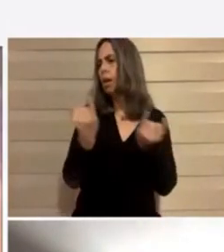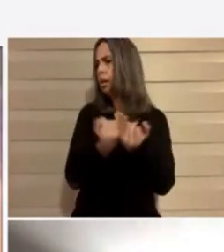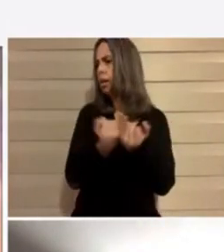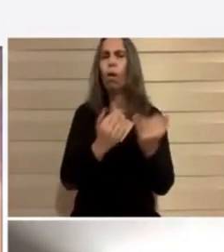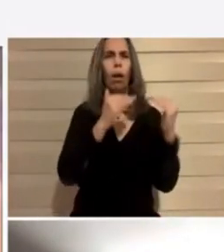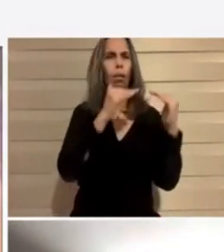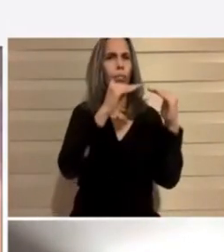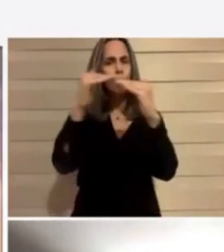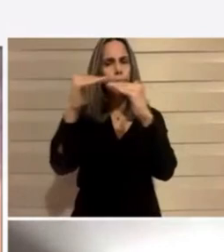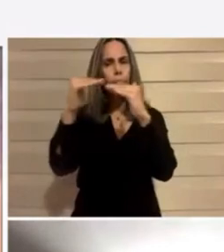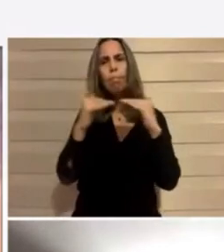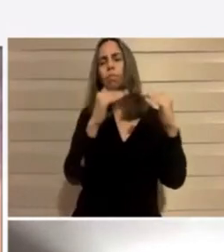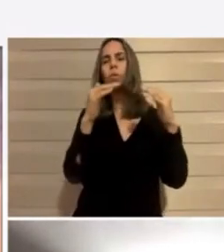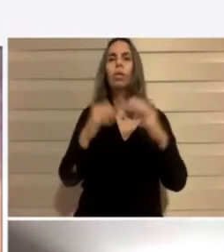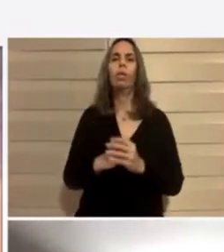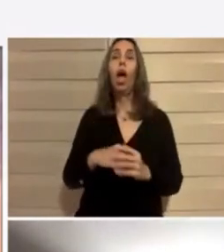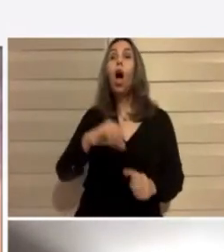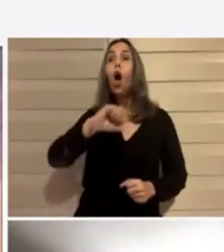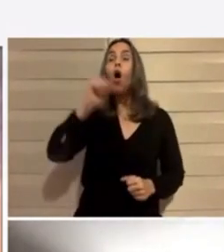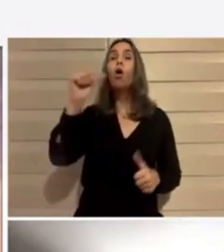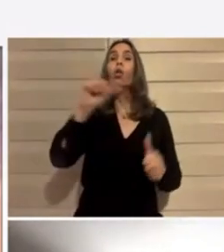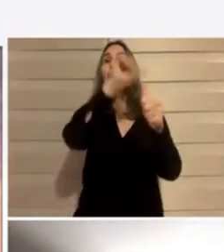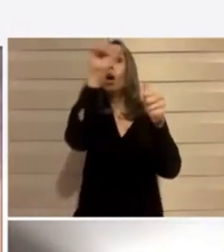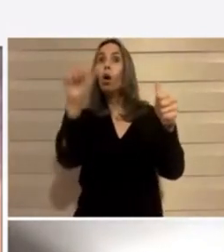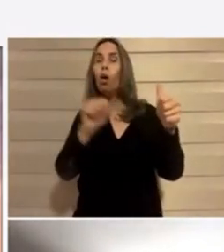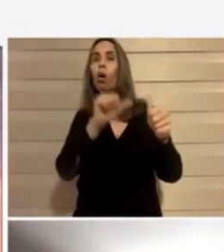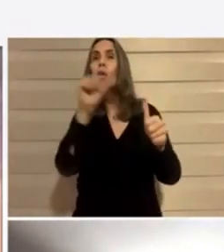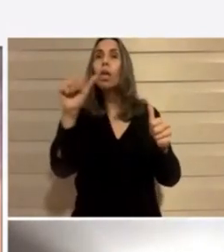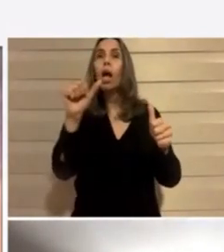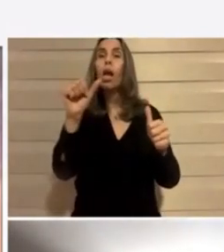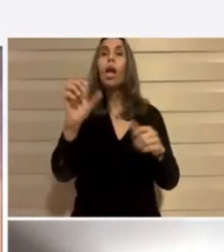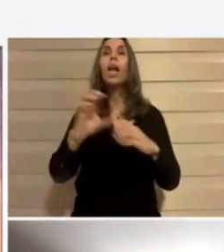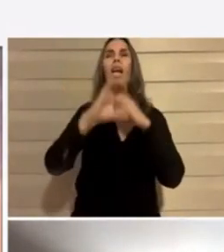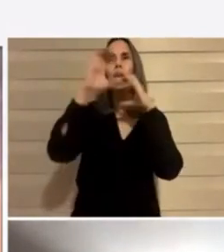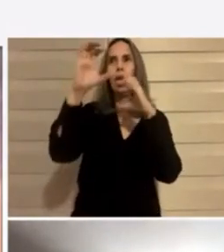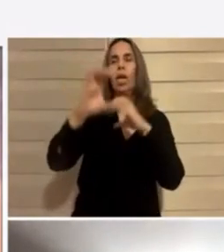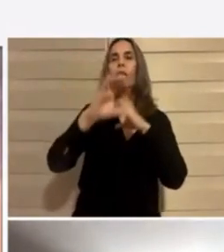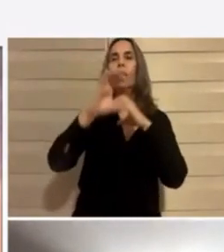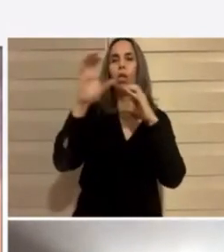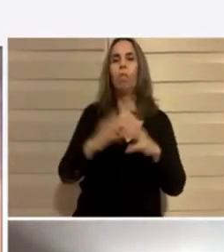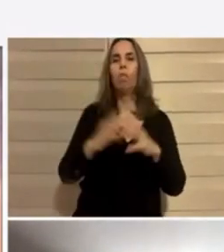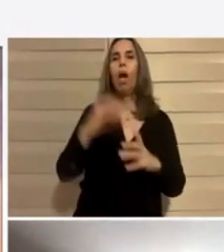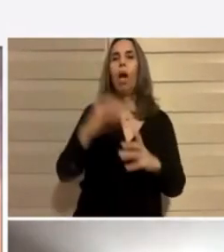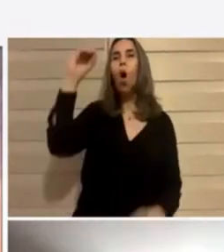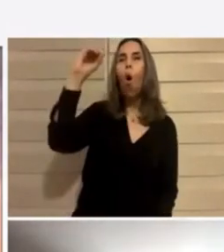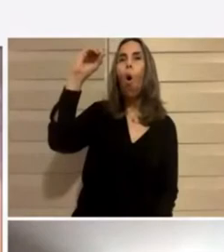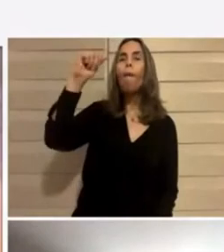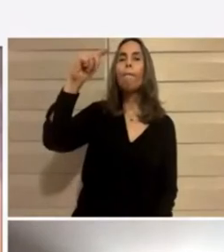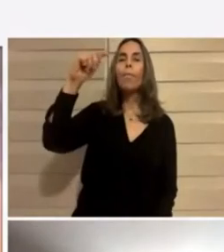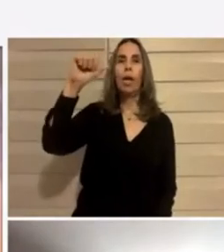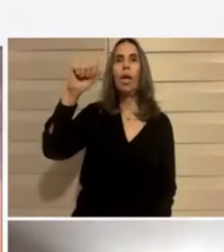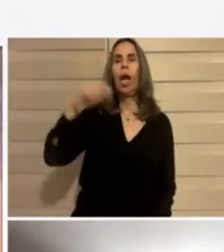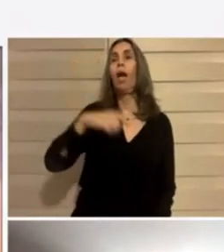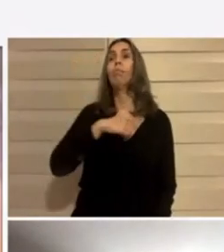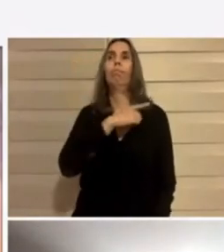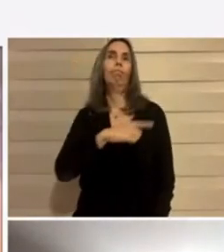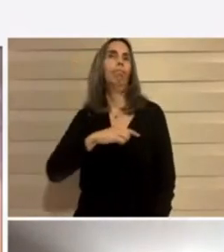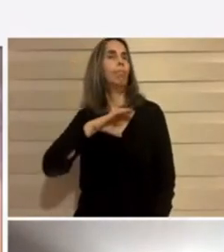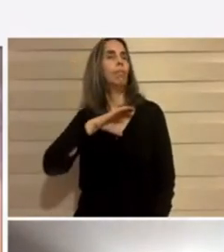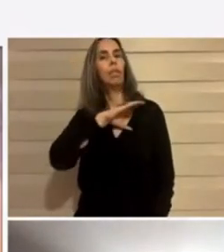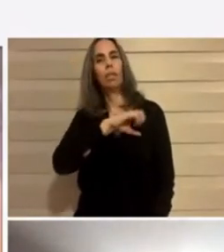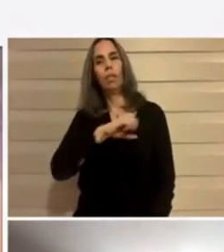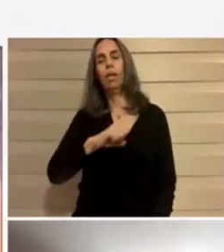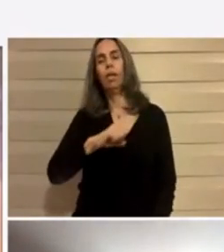es la ópera, y hay mucha gente que dice, oh, es muy aburrido. Bueno, si te gusta Game of Thrones y vas a ver La Valquiria de